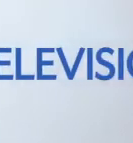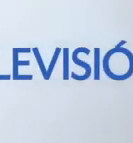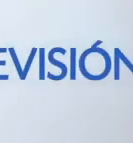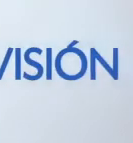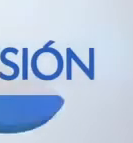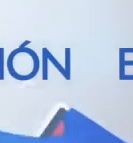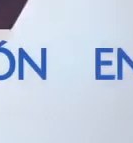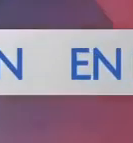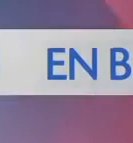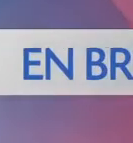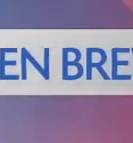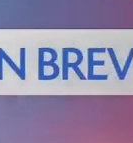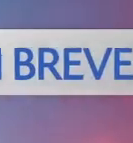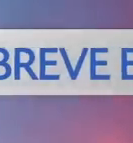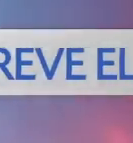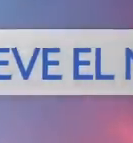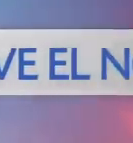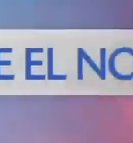pero